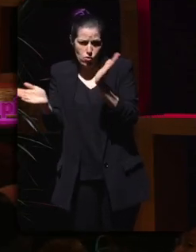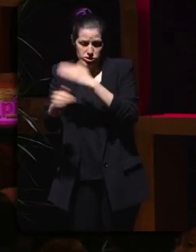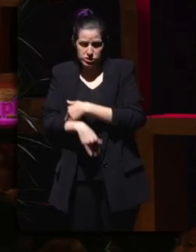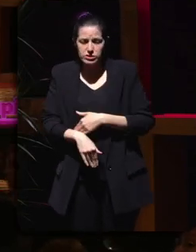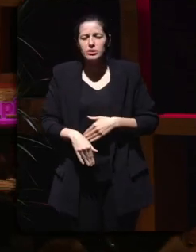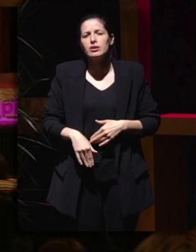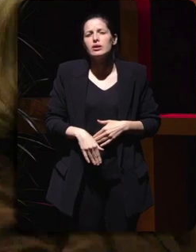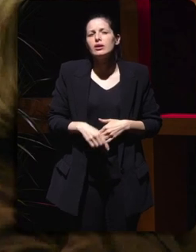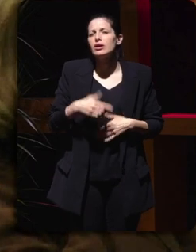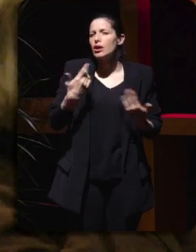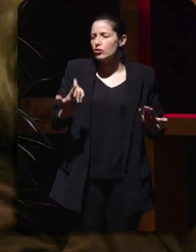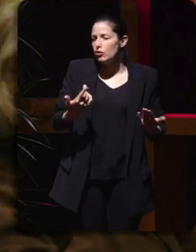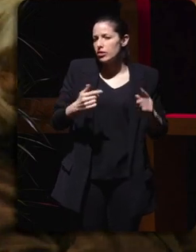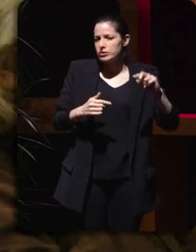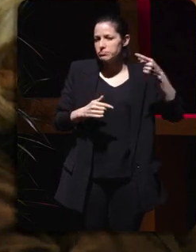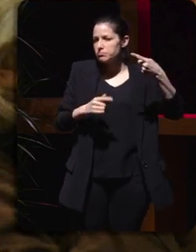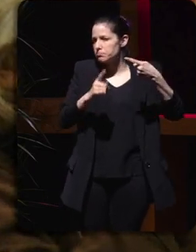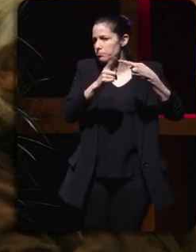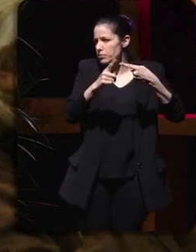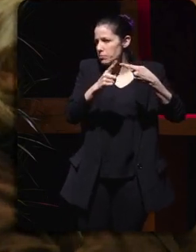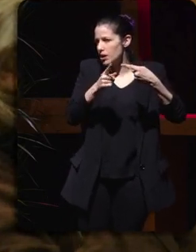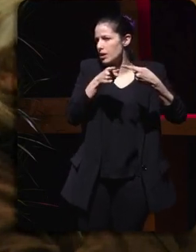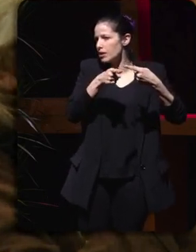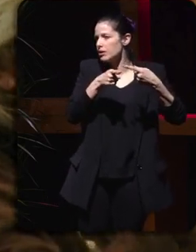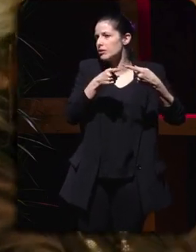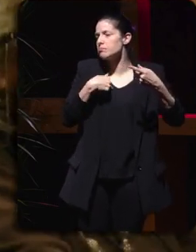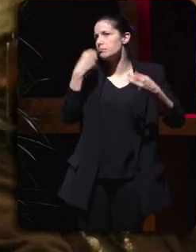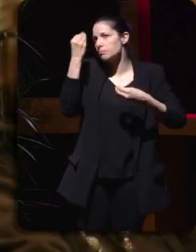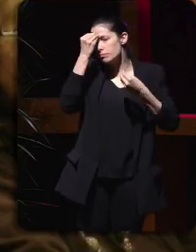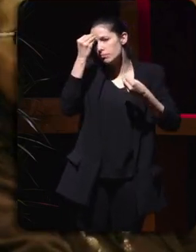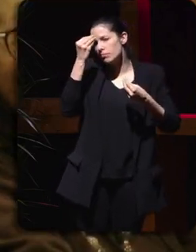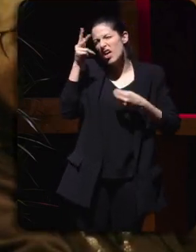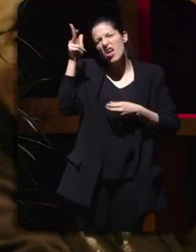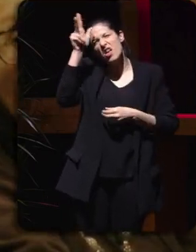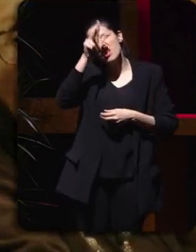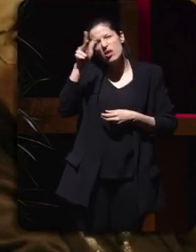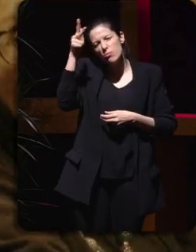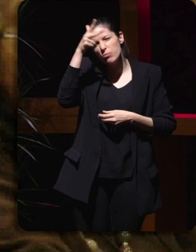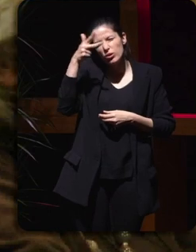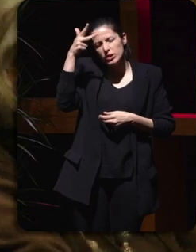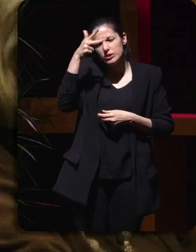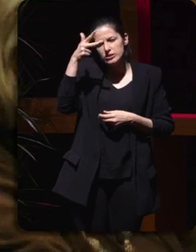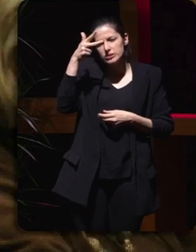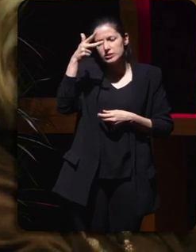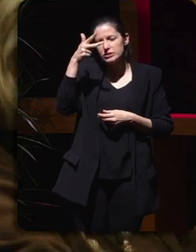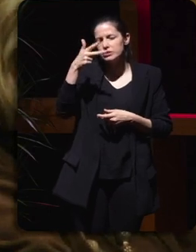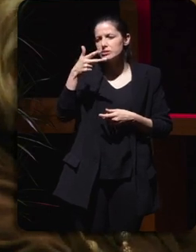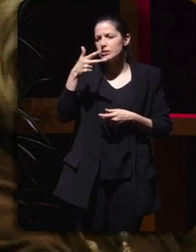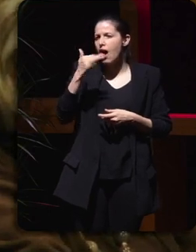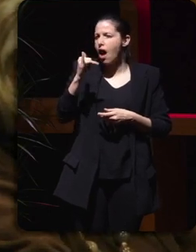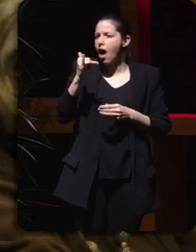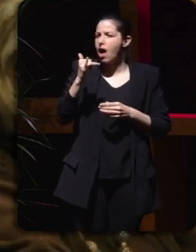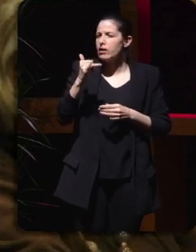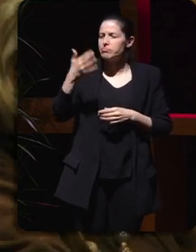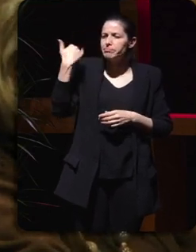el lenguaje refleja la realidad ahora construye viene Pues por todo esto de las hipótesis borgianas y toda esta idea no había un estudio